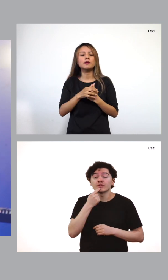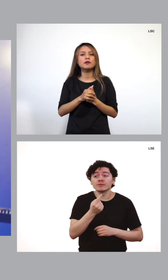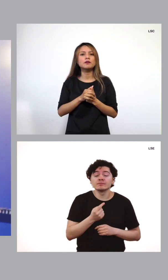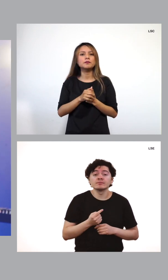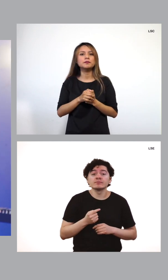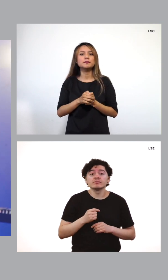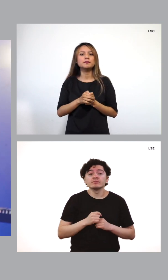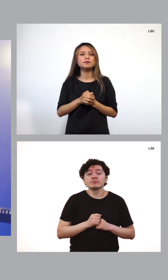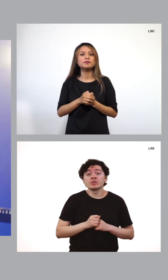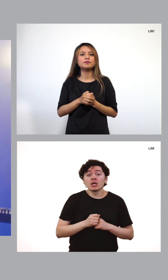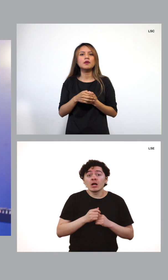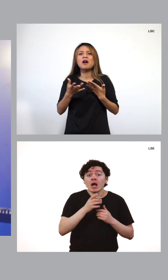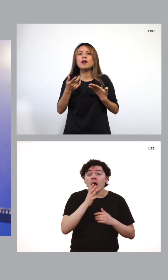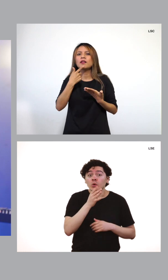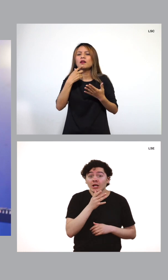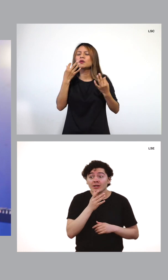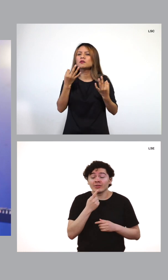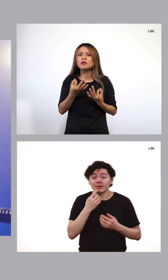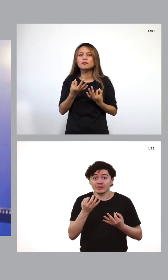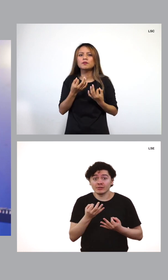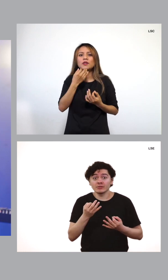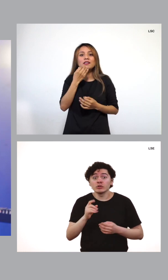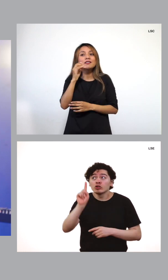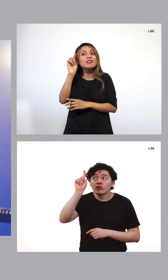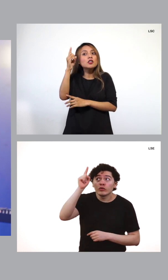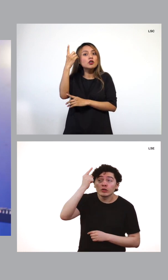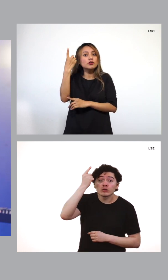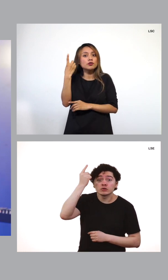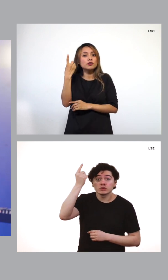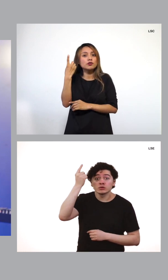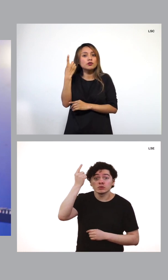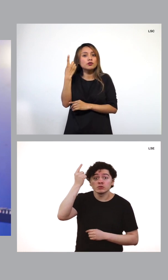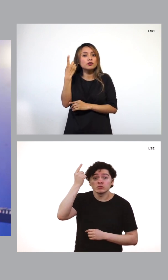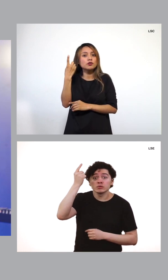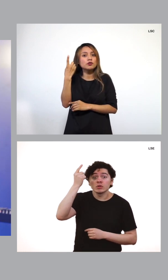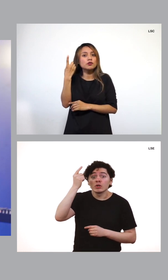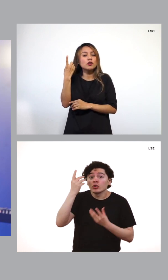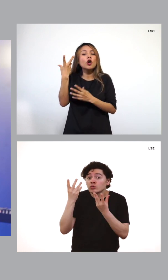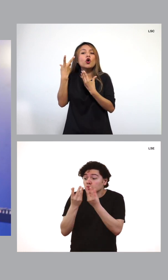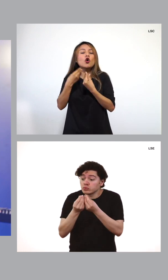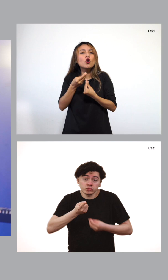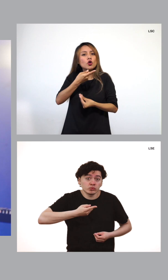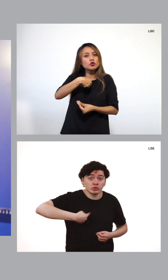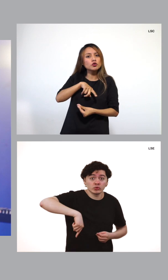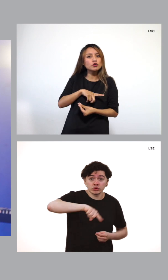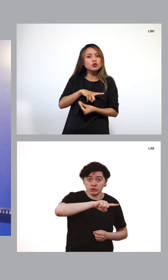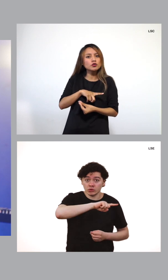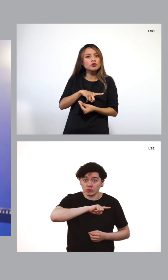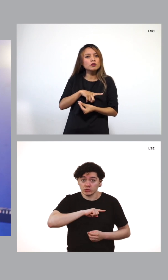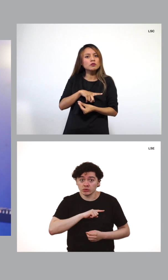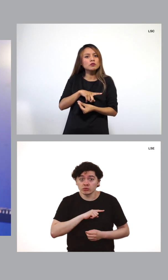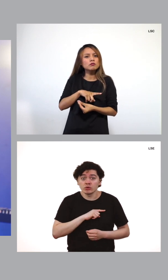diremos a esto? Si Dios es por nosotros,